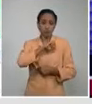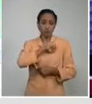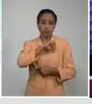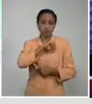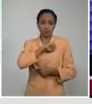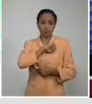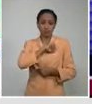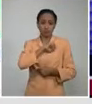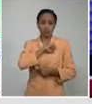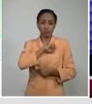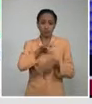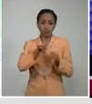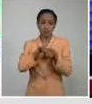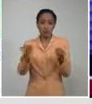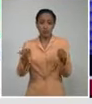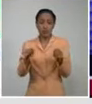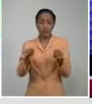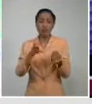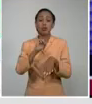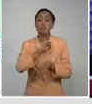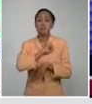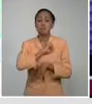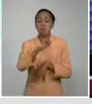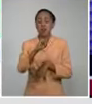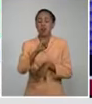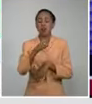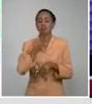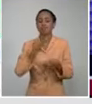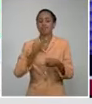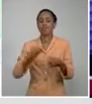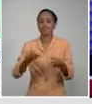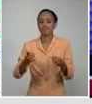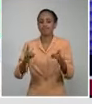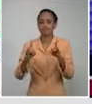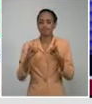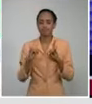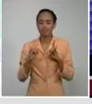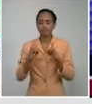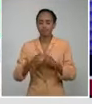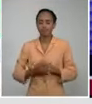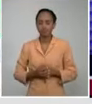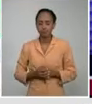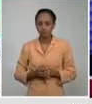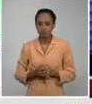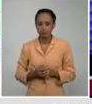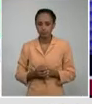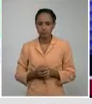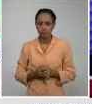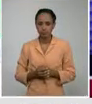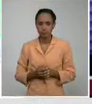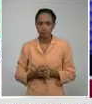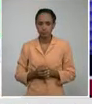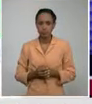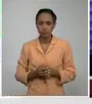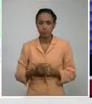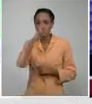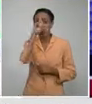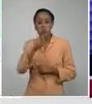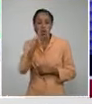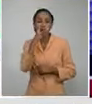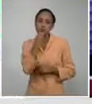asistolia, hace una parada, y lamentablemente no es posible su recuperación, no obstante las maniobras que se